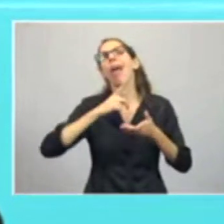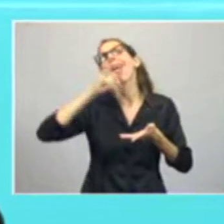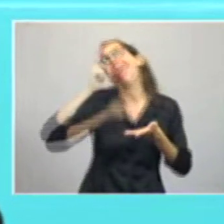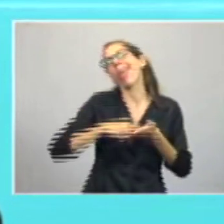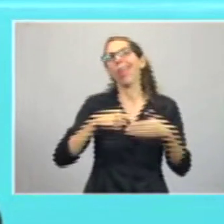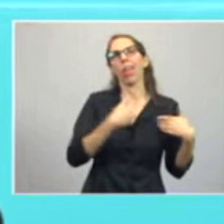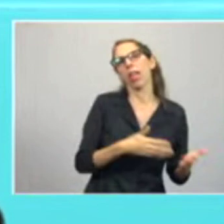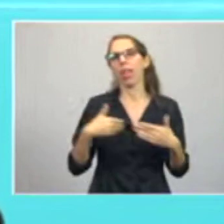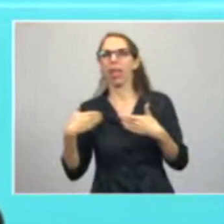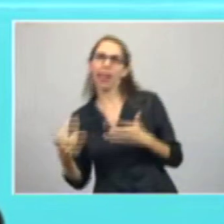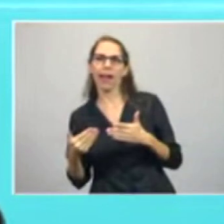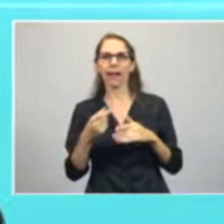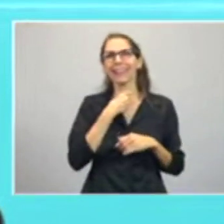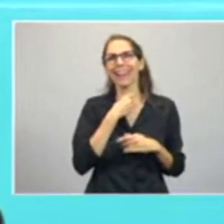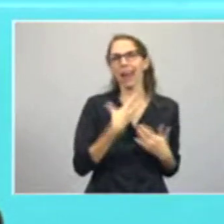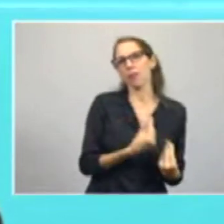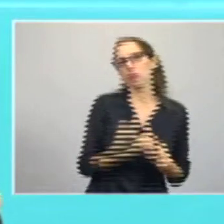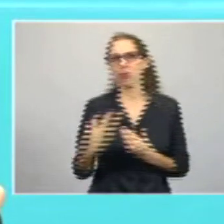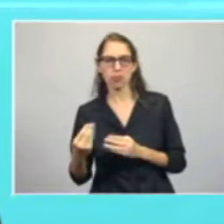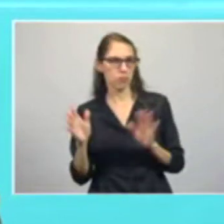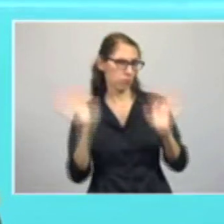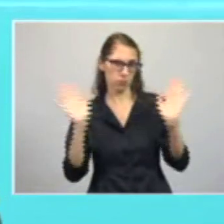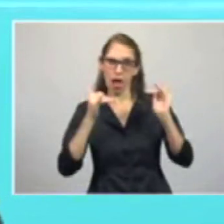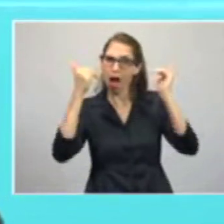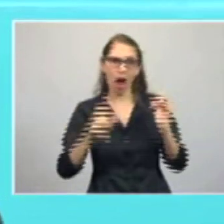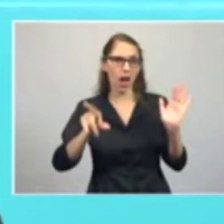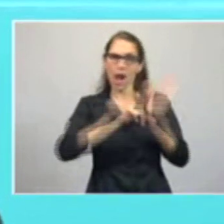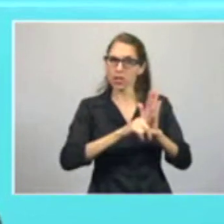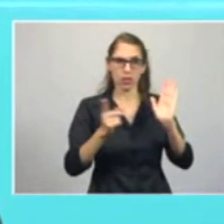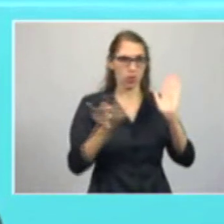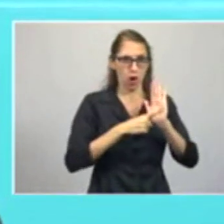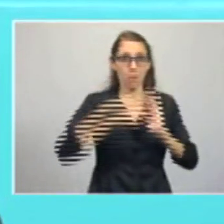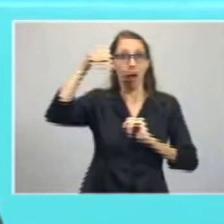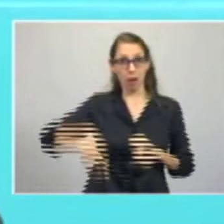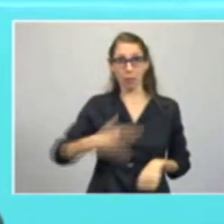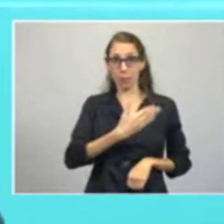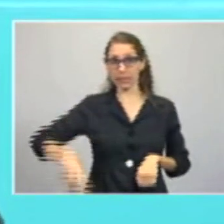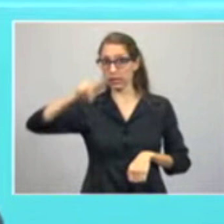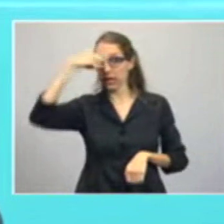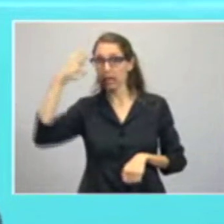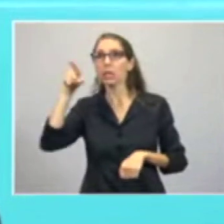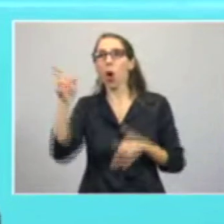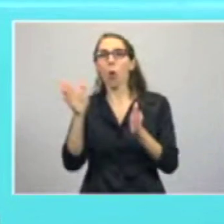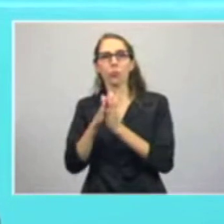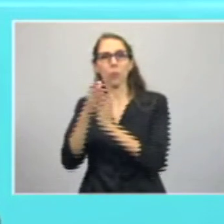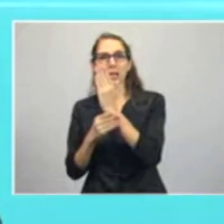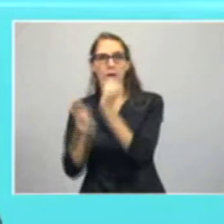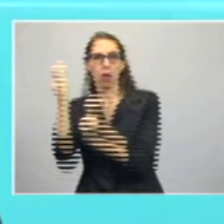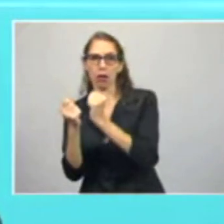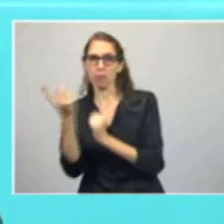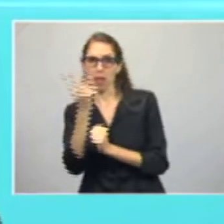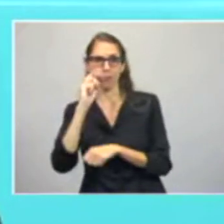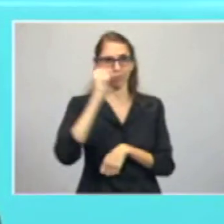basado en normas y leyes que hoy están cumpliendo el Presidente de la Nación y su Ministro de Economía, sumando todo aquello